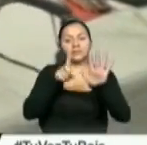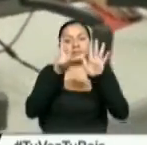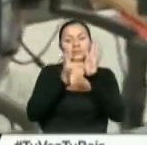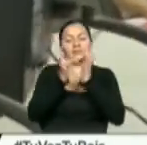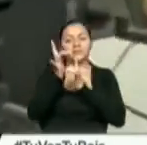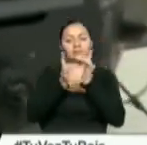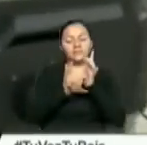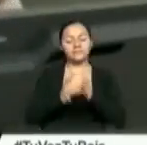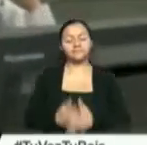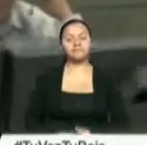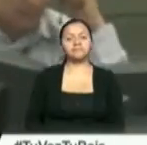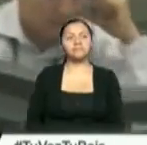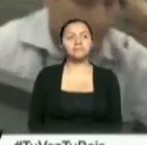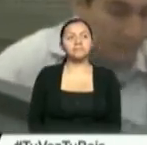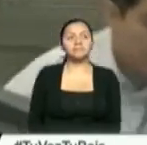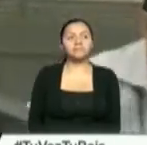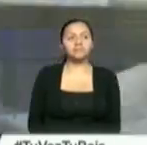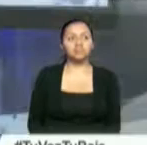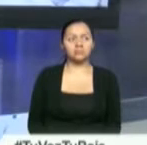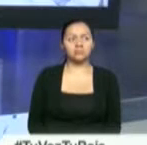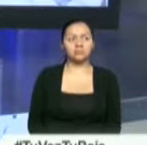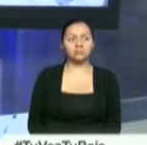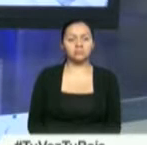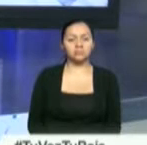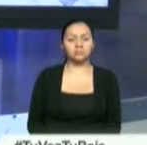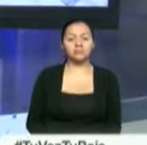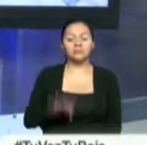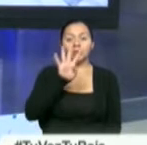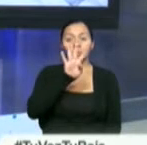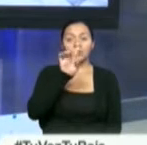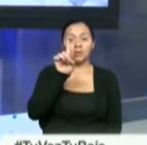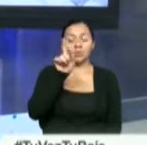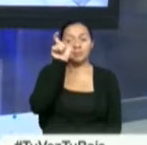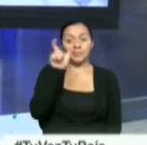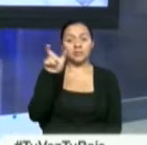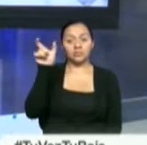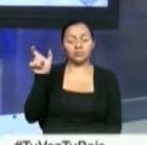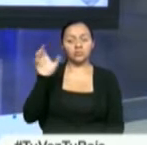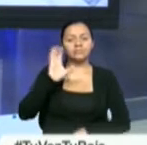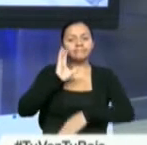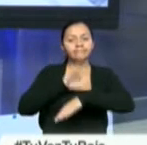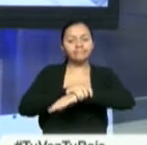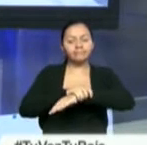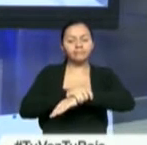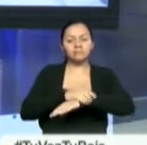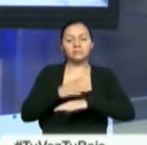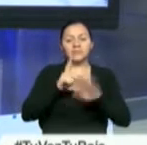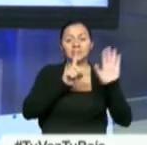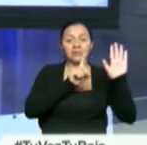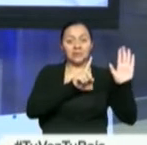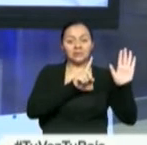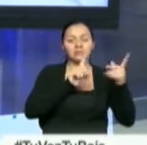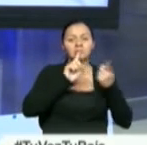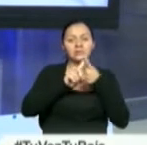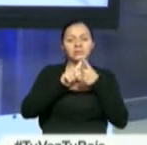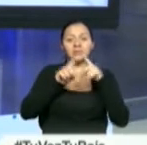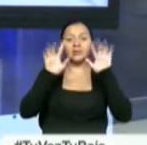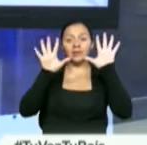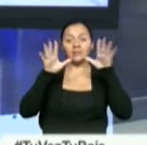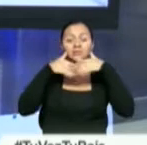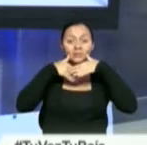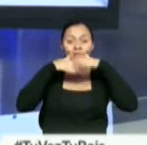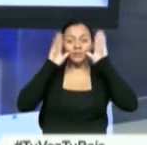abril carolina díaz noticiero ciudadano 41 personas fueron desde el 6 hasta el 10 de diciembre del presente